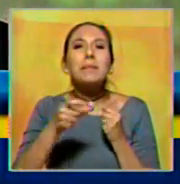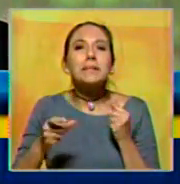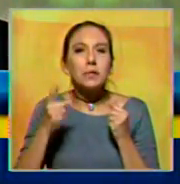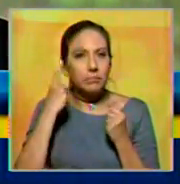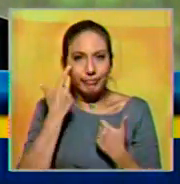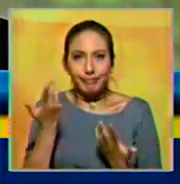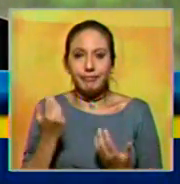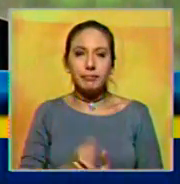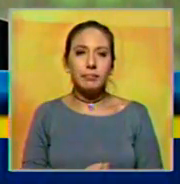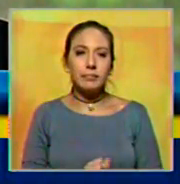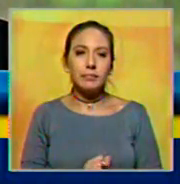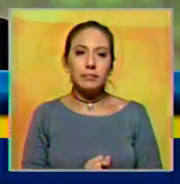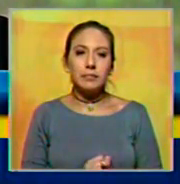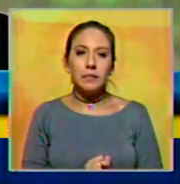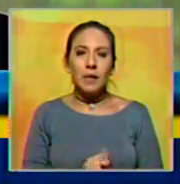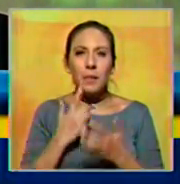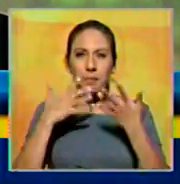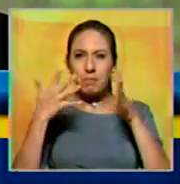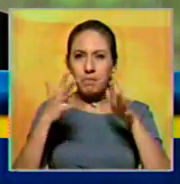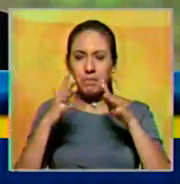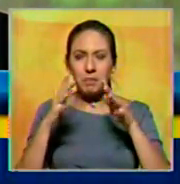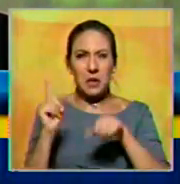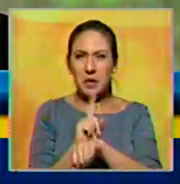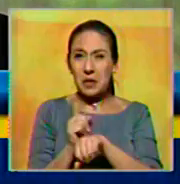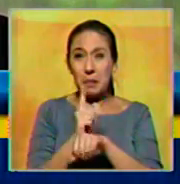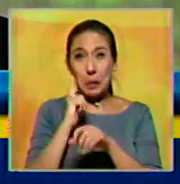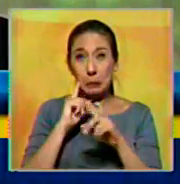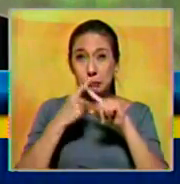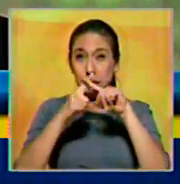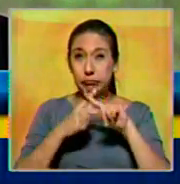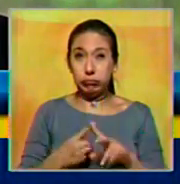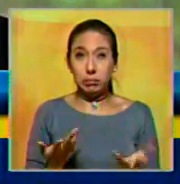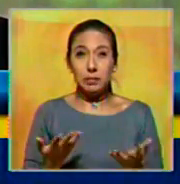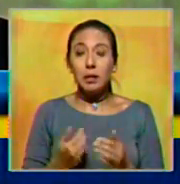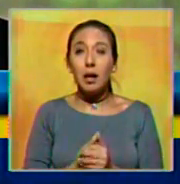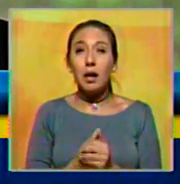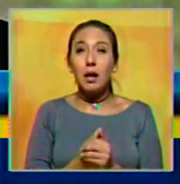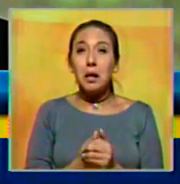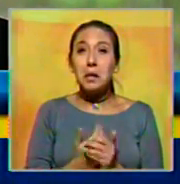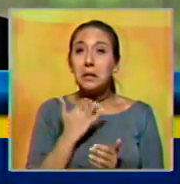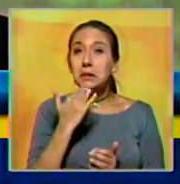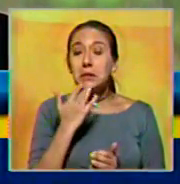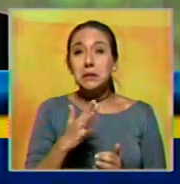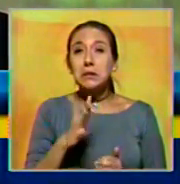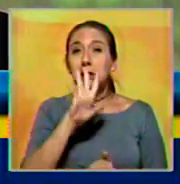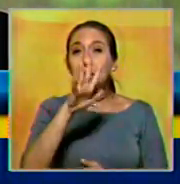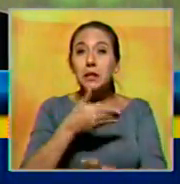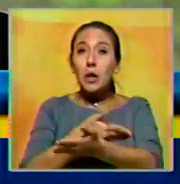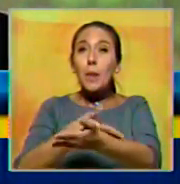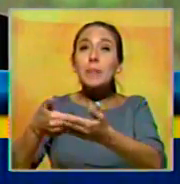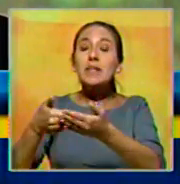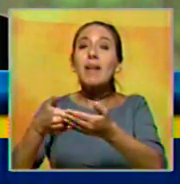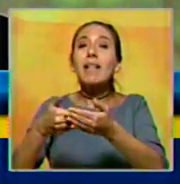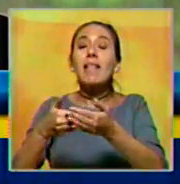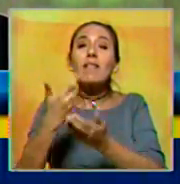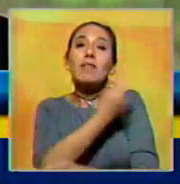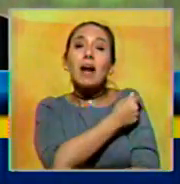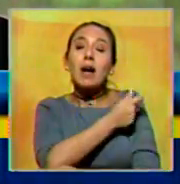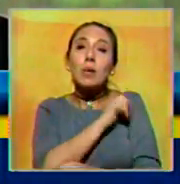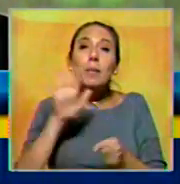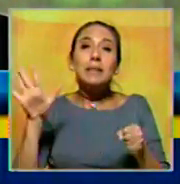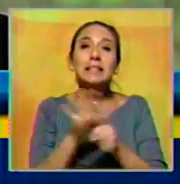que sacando una cuenta rapidita, por lo menos deben ser unos 5 millones de vacunas para